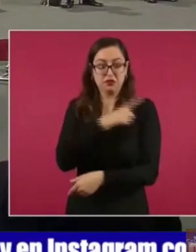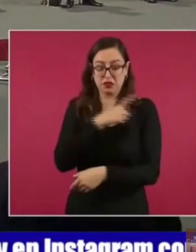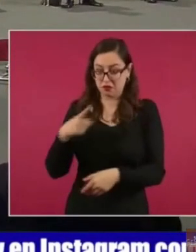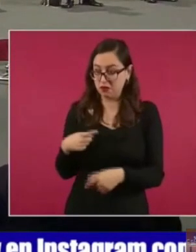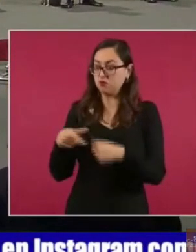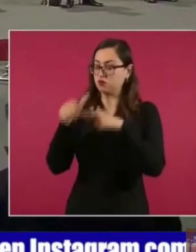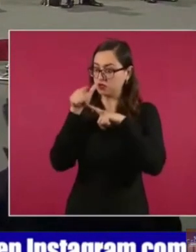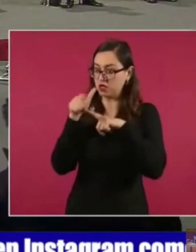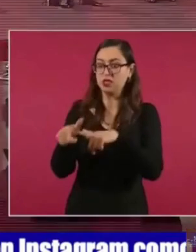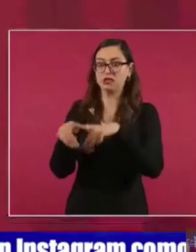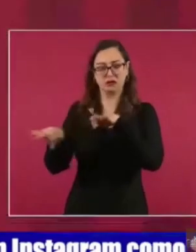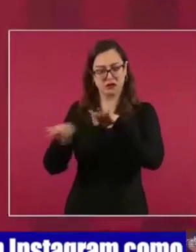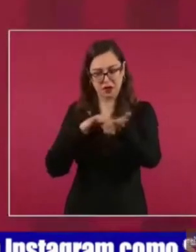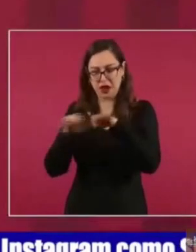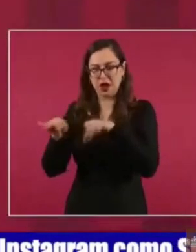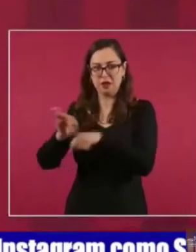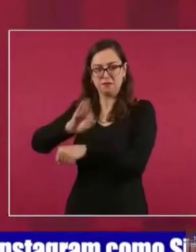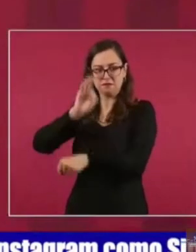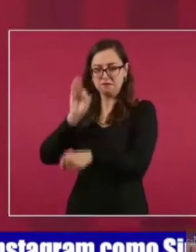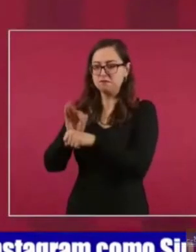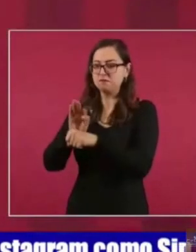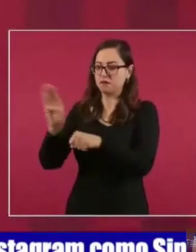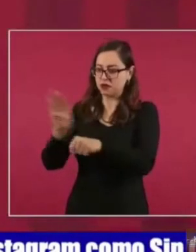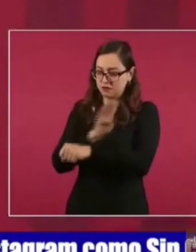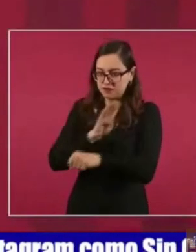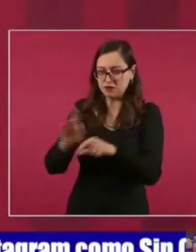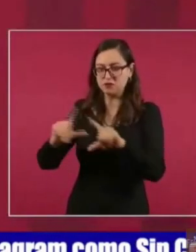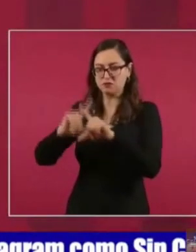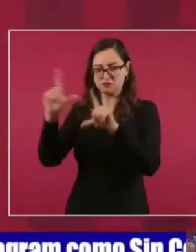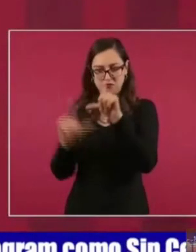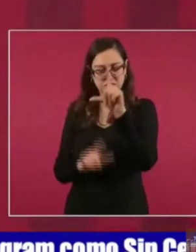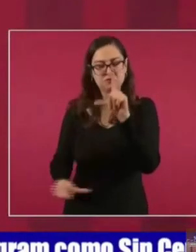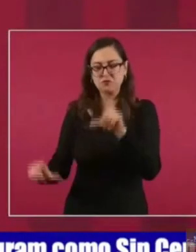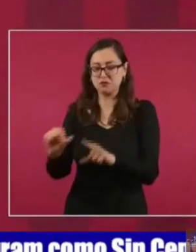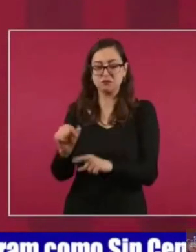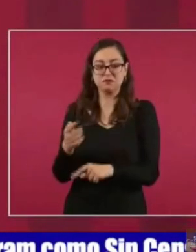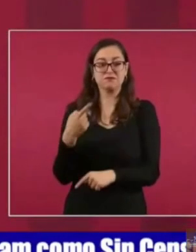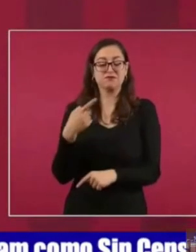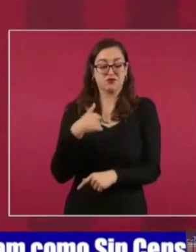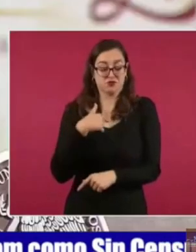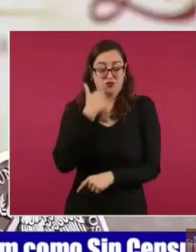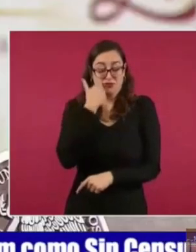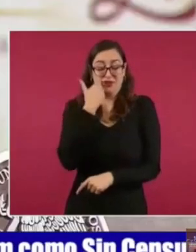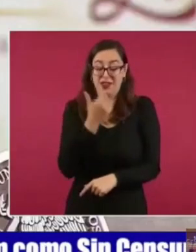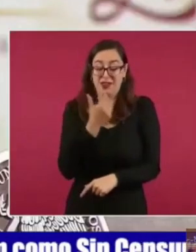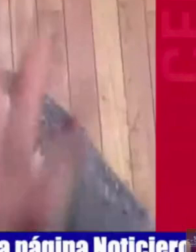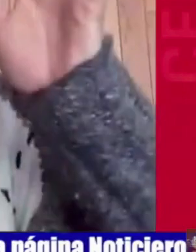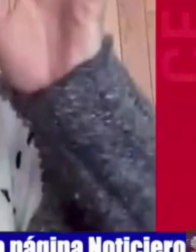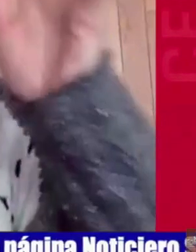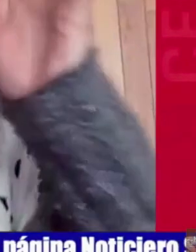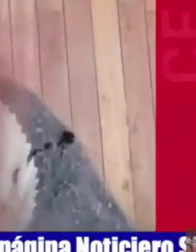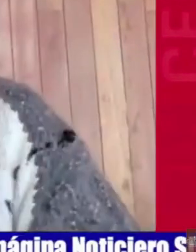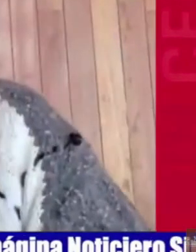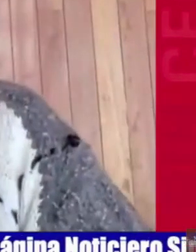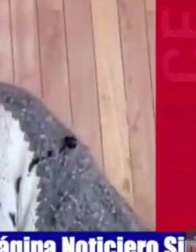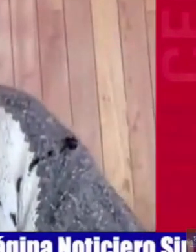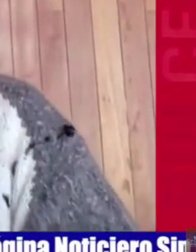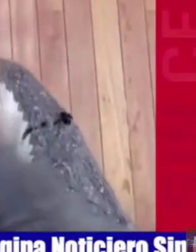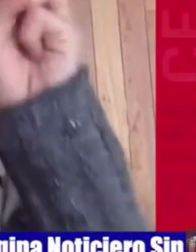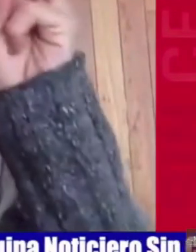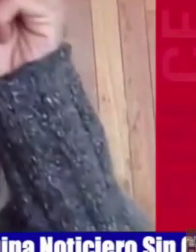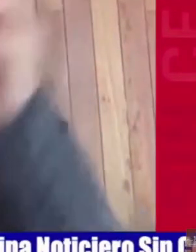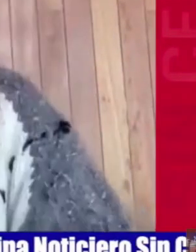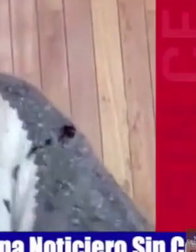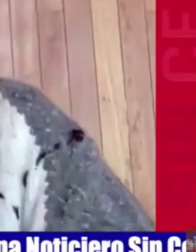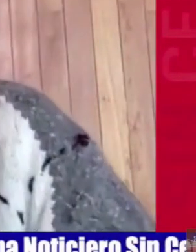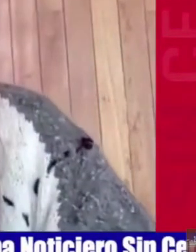es inverosímil el nivel al que se atreven a llegar, ¿no? En la oposición con tal de pegarle